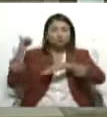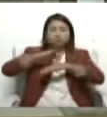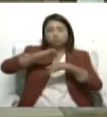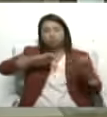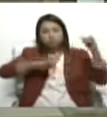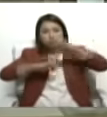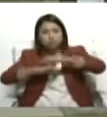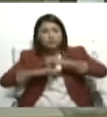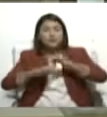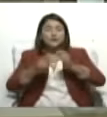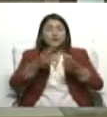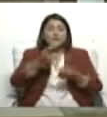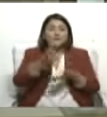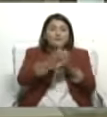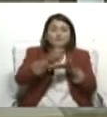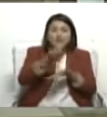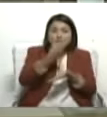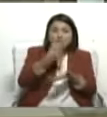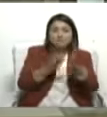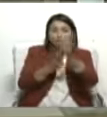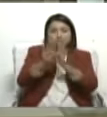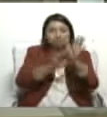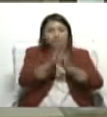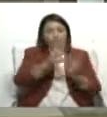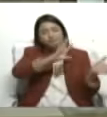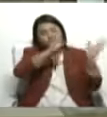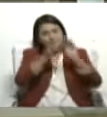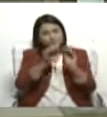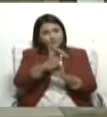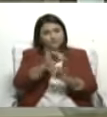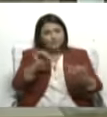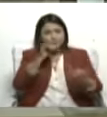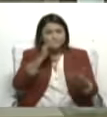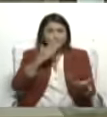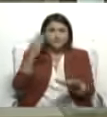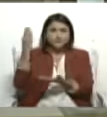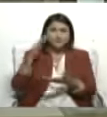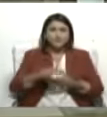desarrollo farmacéutico. Es parte de la información que podemos aportar esta hora y con ella retornamos el contacto.